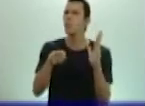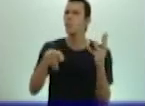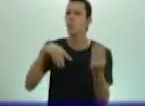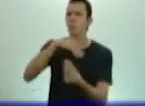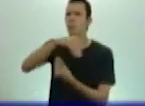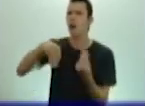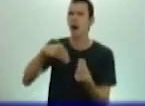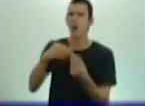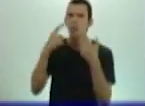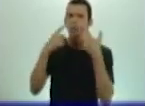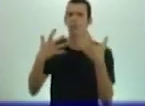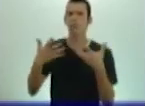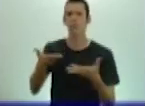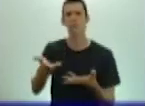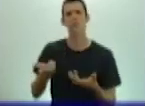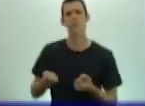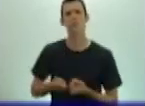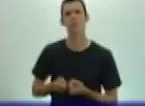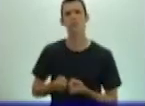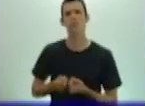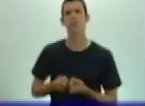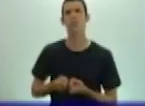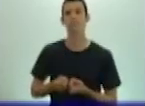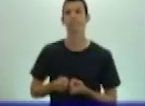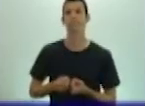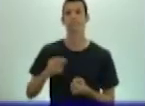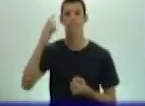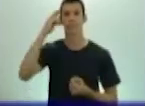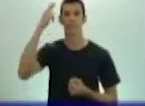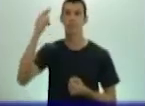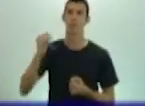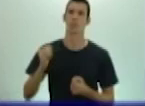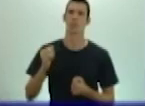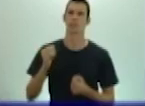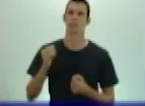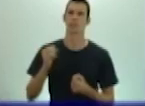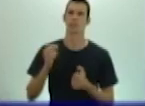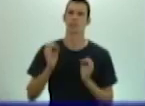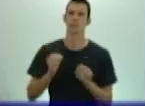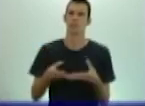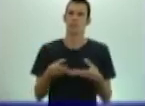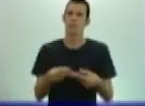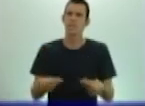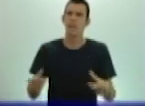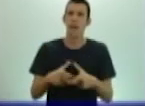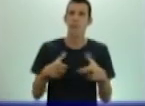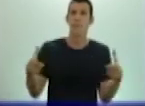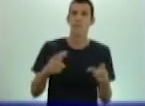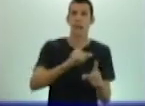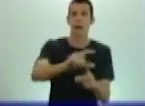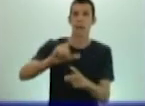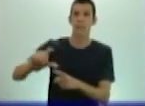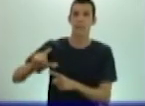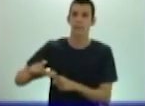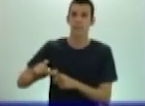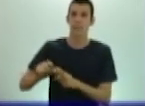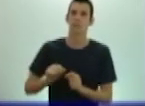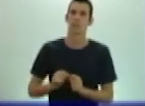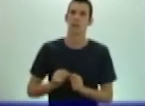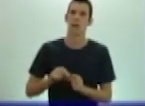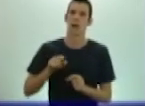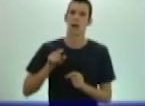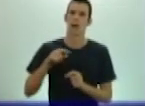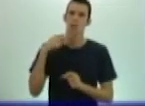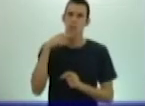por mucho tiempo. Un congreso que duró apenas 34, 36 horas, resolvió todos esos problemas. Se le comenzó a entregar tierra